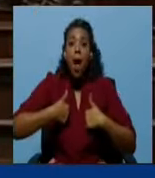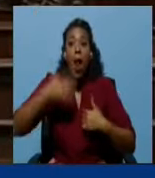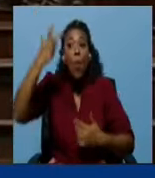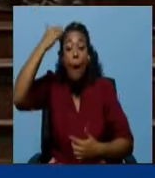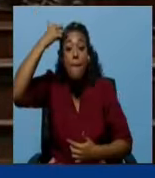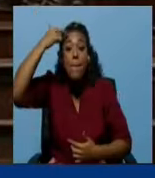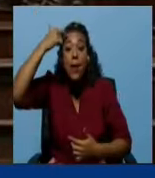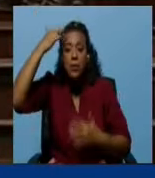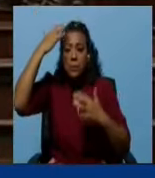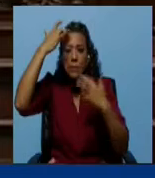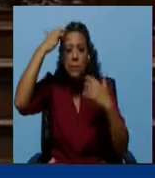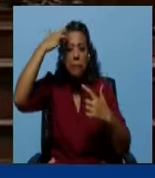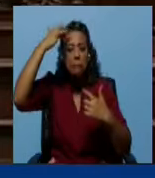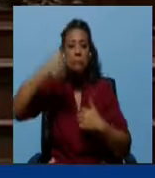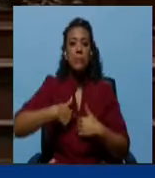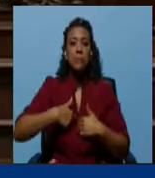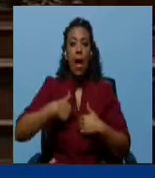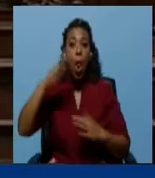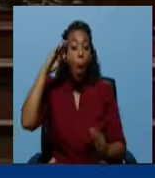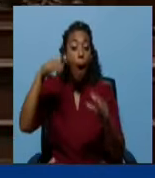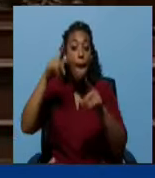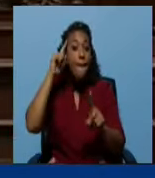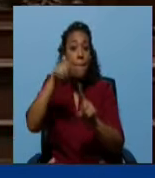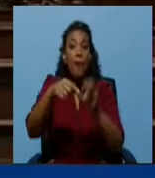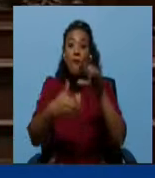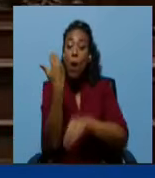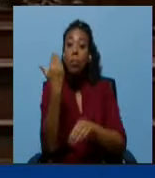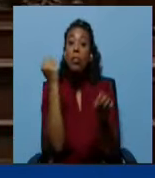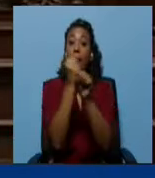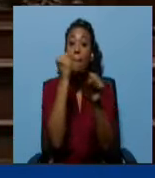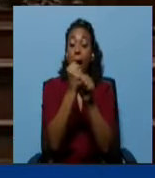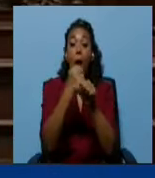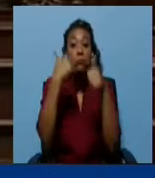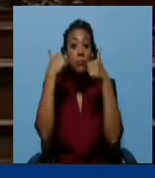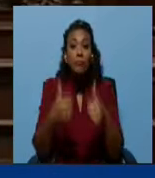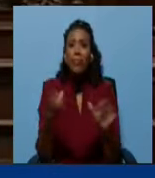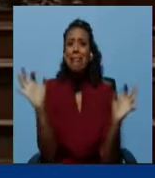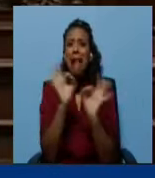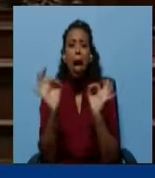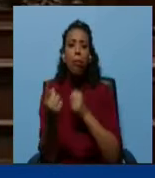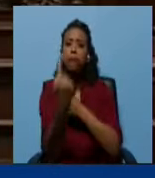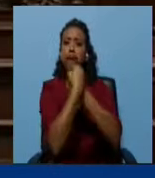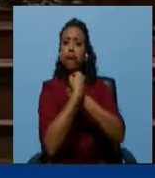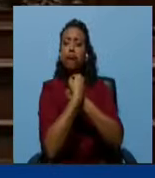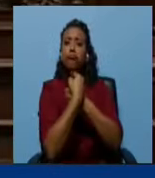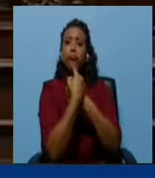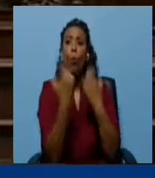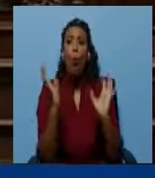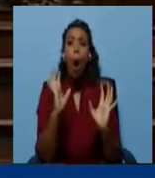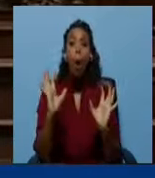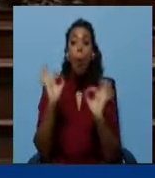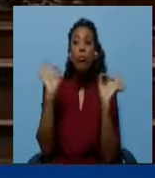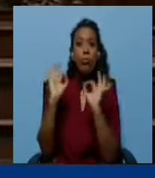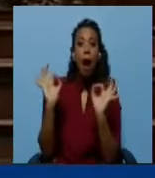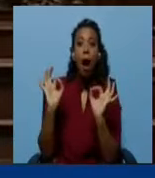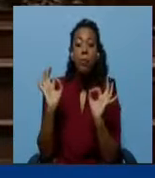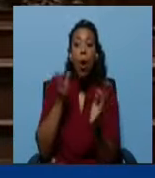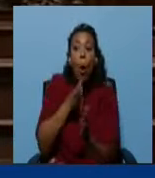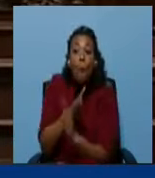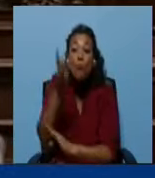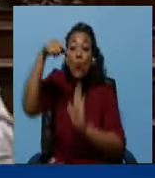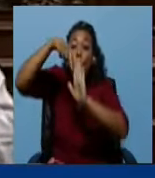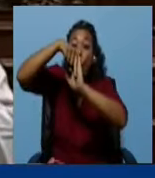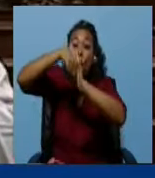mente, en nuestros métodos de trabajo. Nadie está exento de ir a un